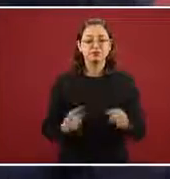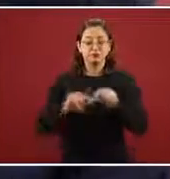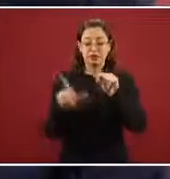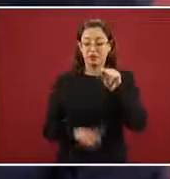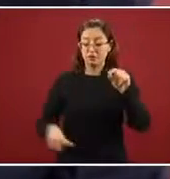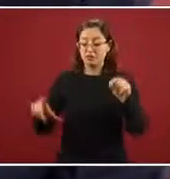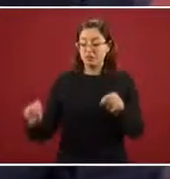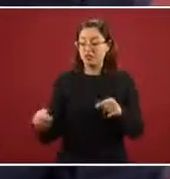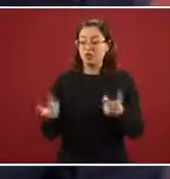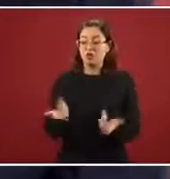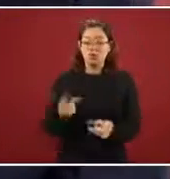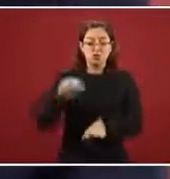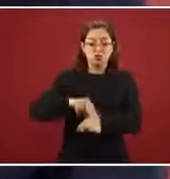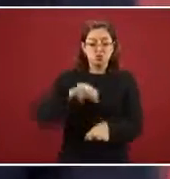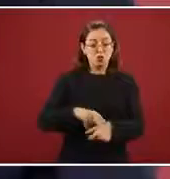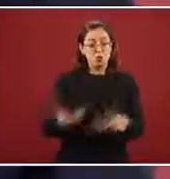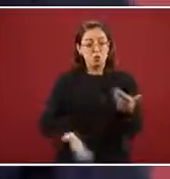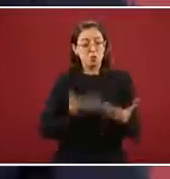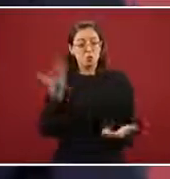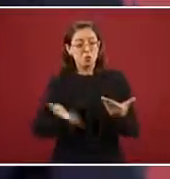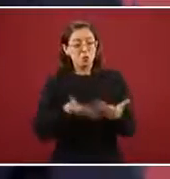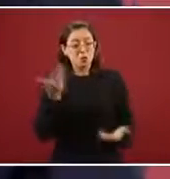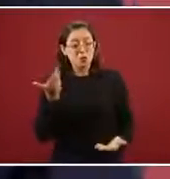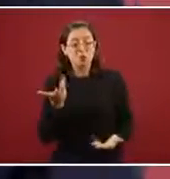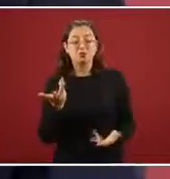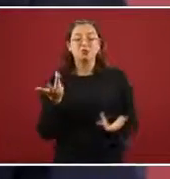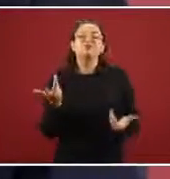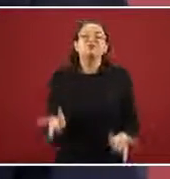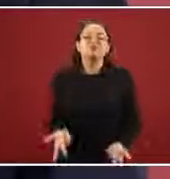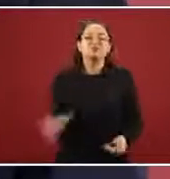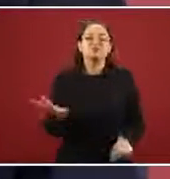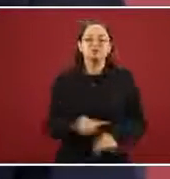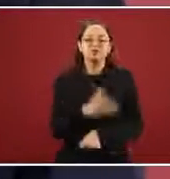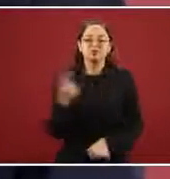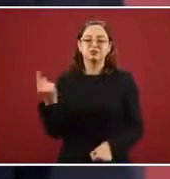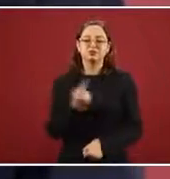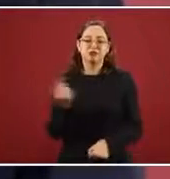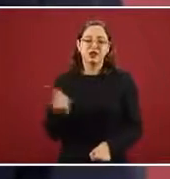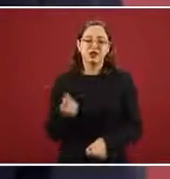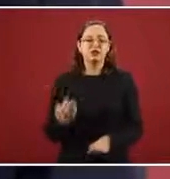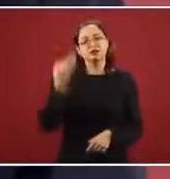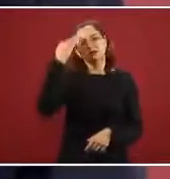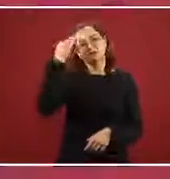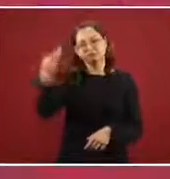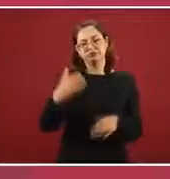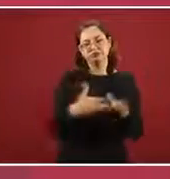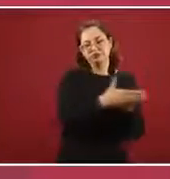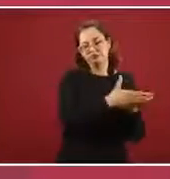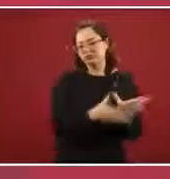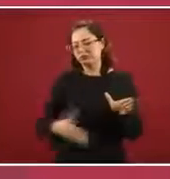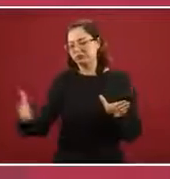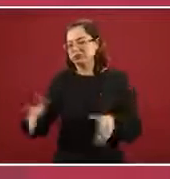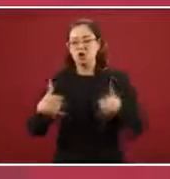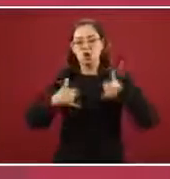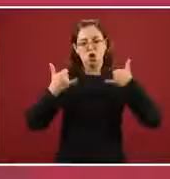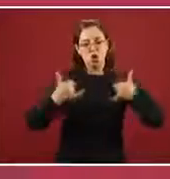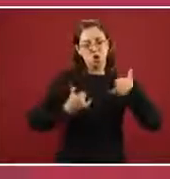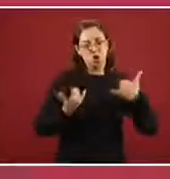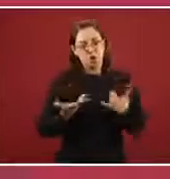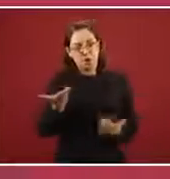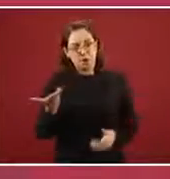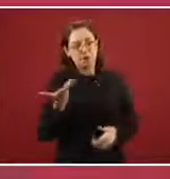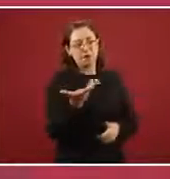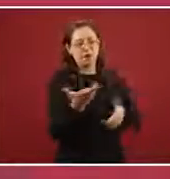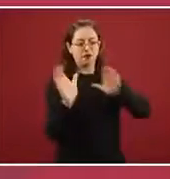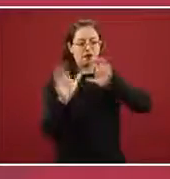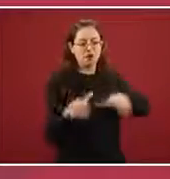necesitamos por la política que llevaron a cabo de rechazar a los jóvenes que querían